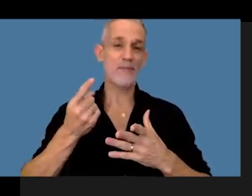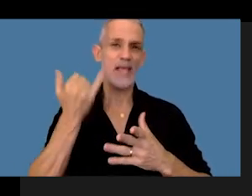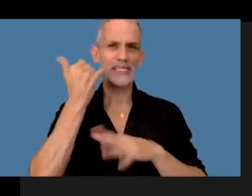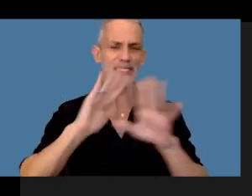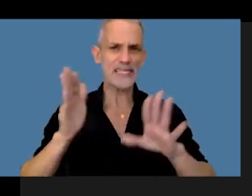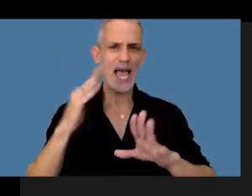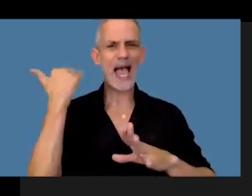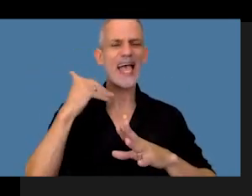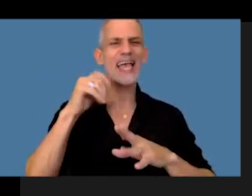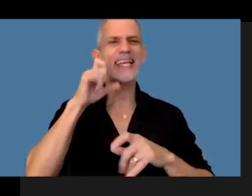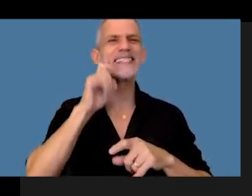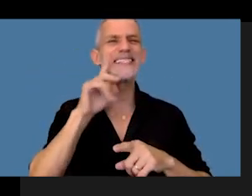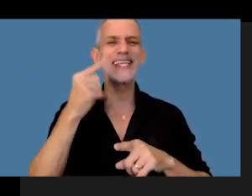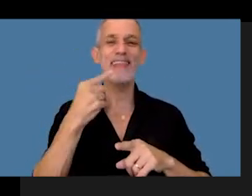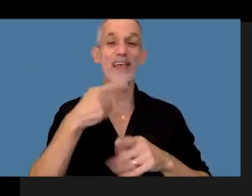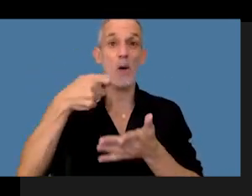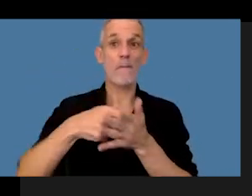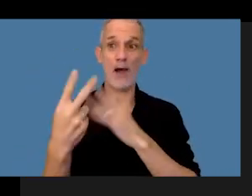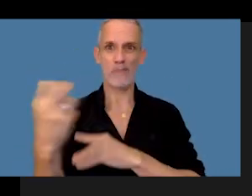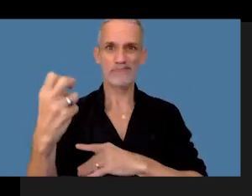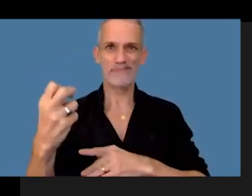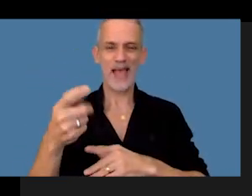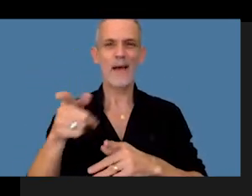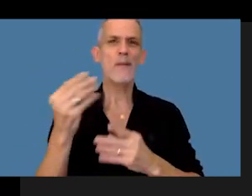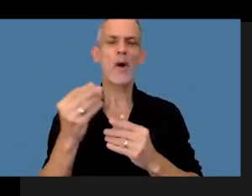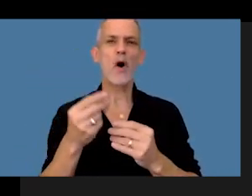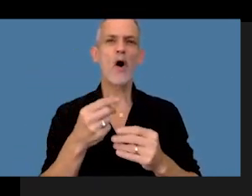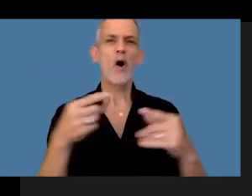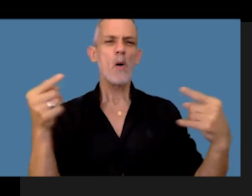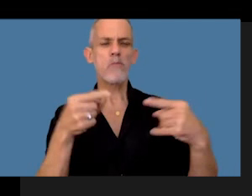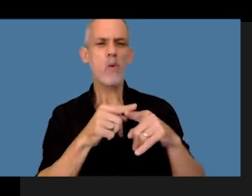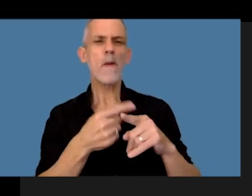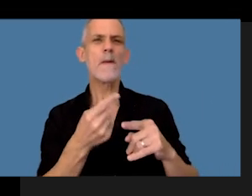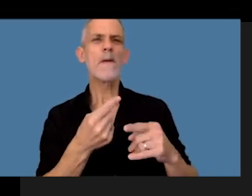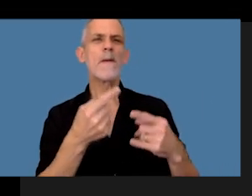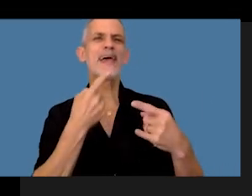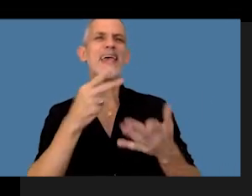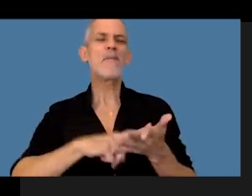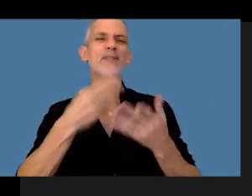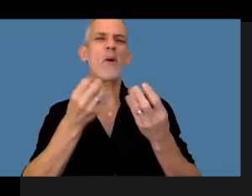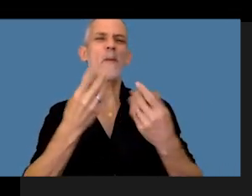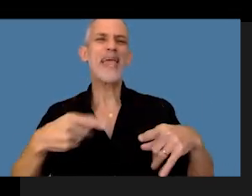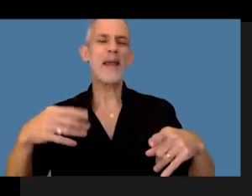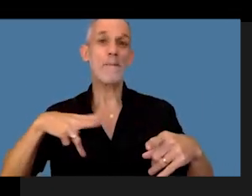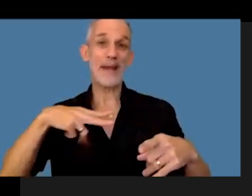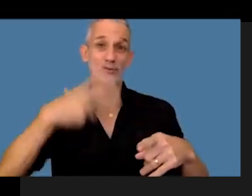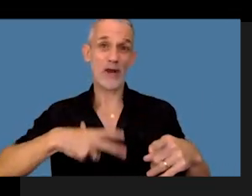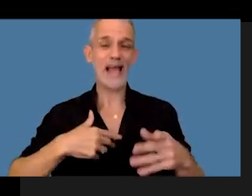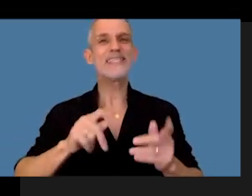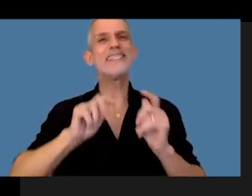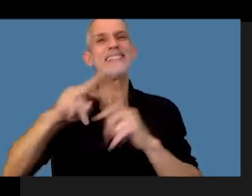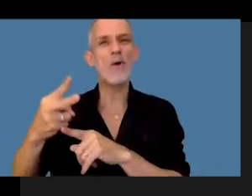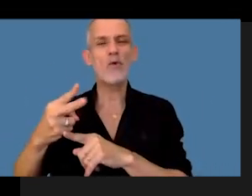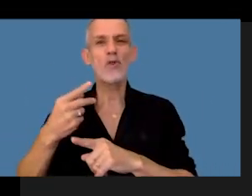observa, el pago a cuenta se computa contra bienes personales y después ganancia. ¿Qué pasa si es relación